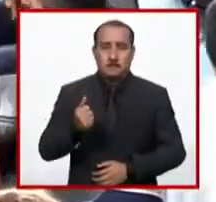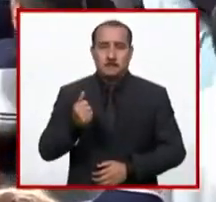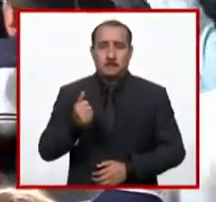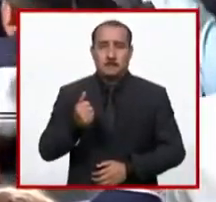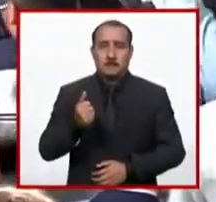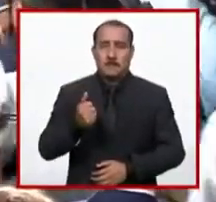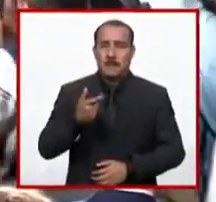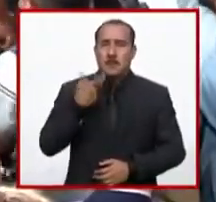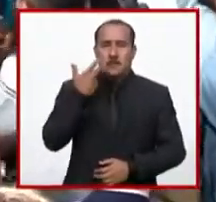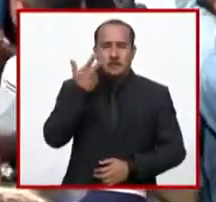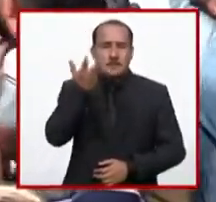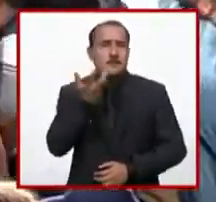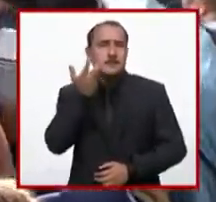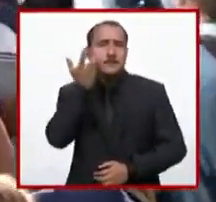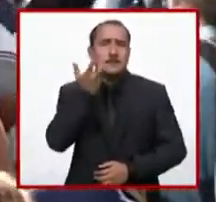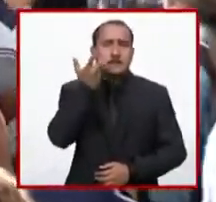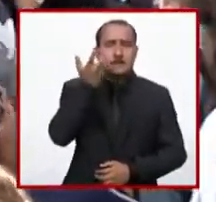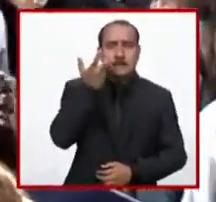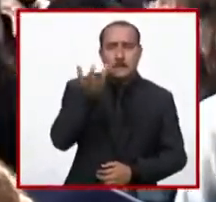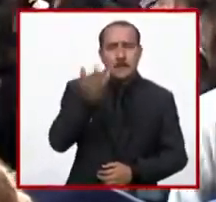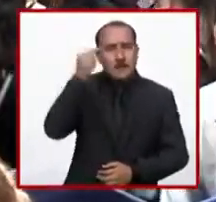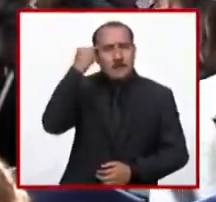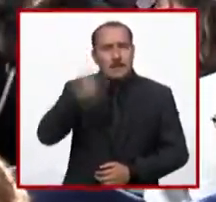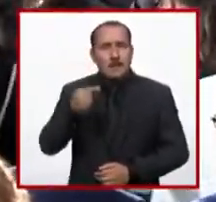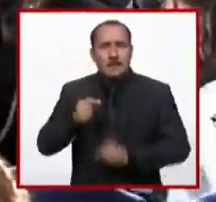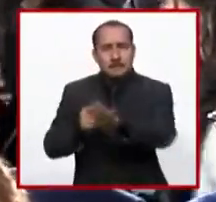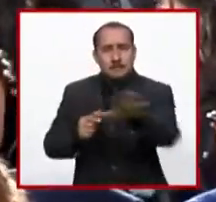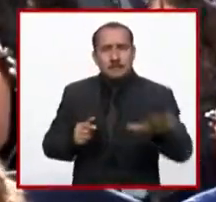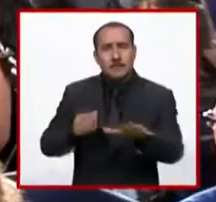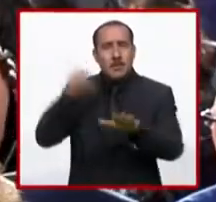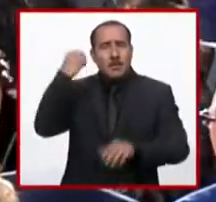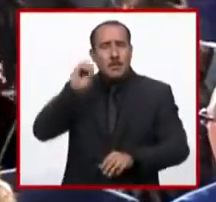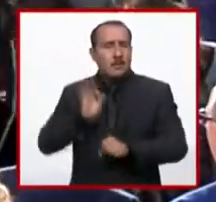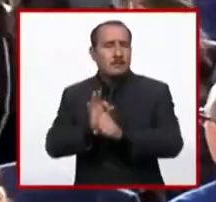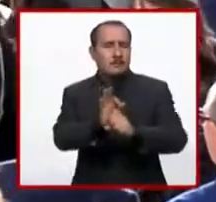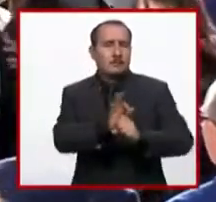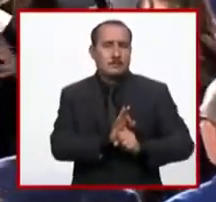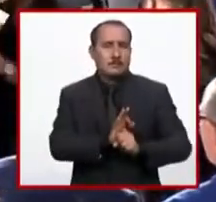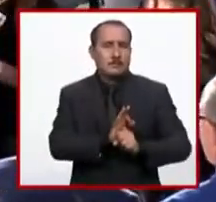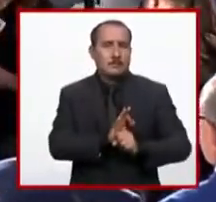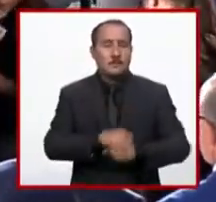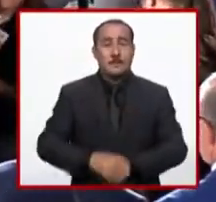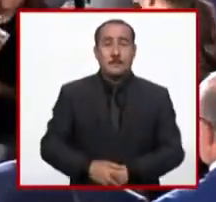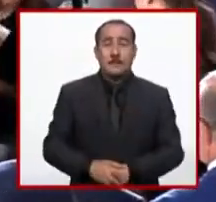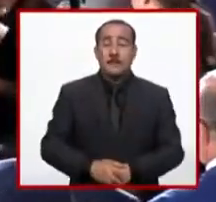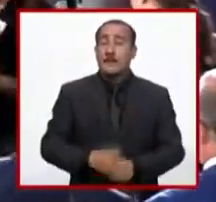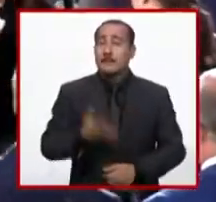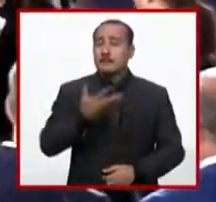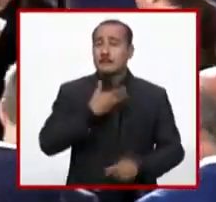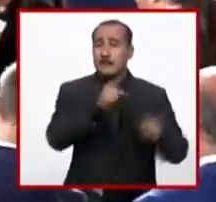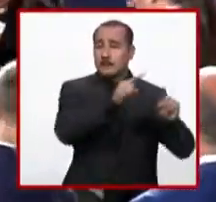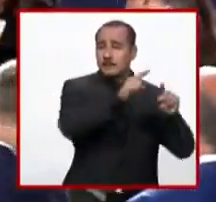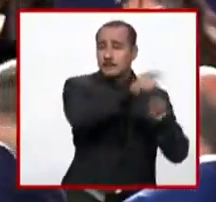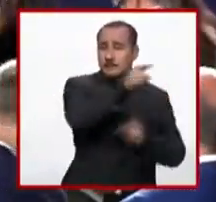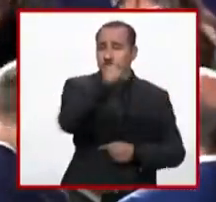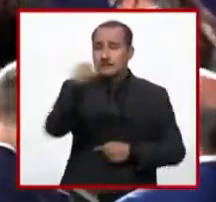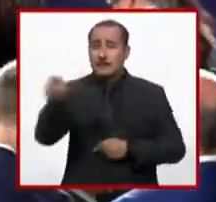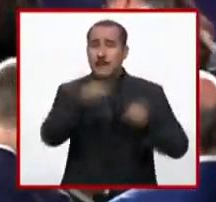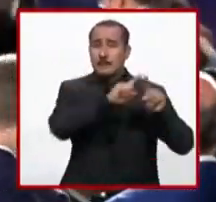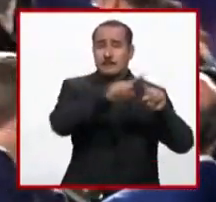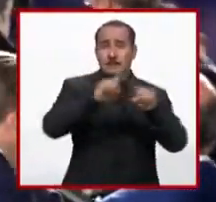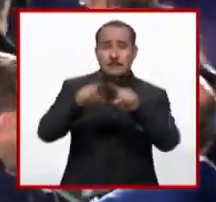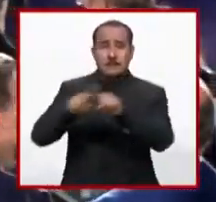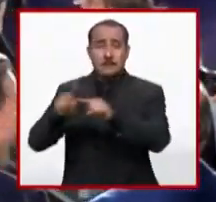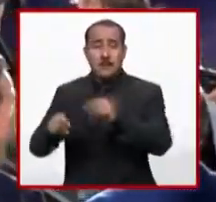de pertenencia, de que se deben a la ciudadanía. Y que son distintos los sectores que han logrado obtener